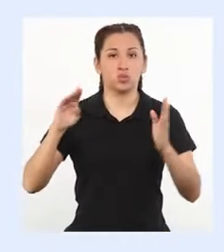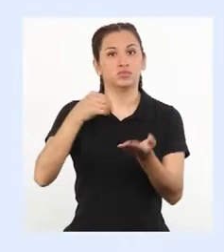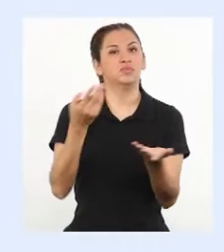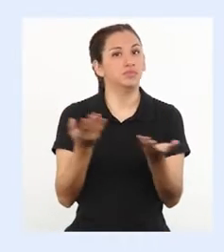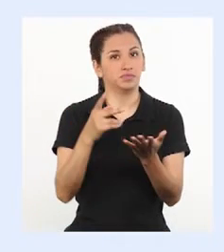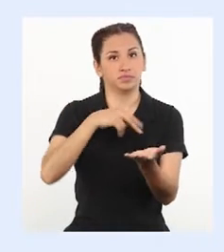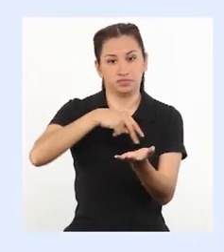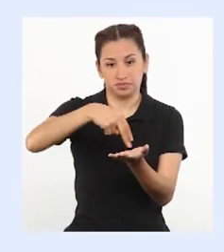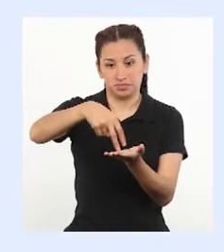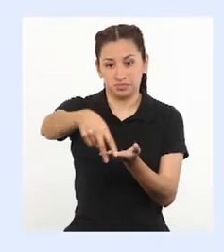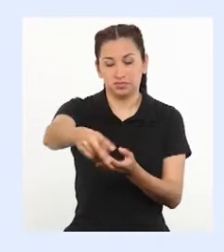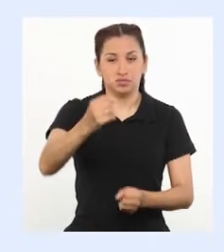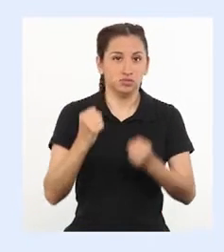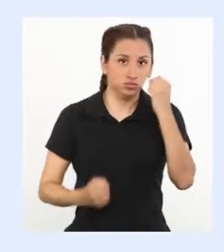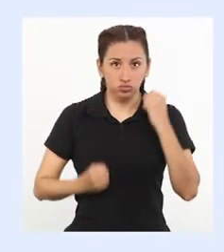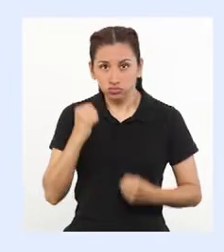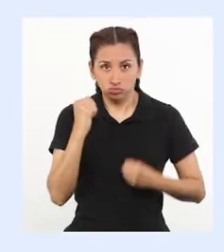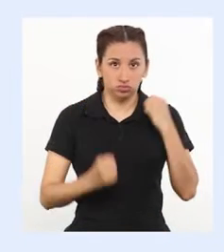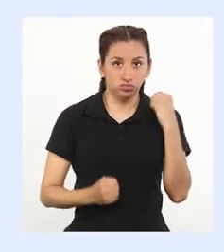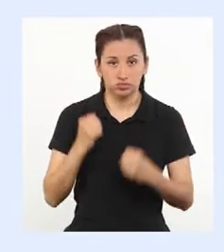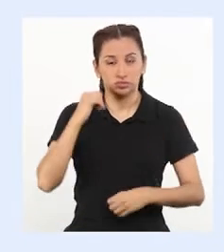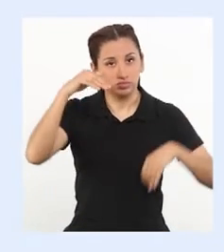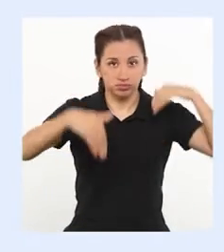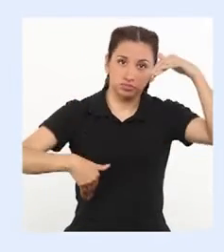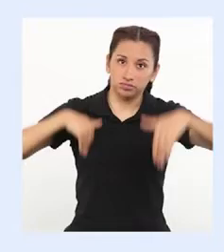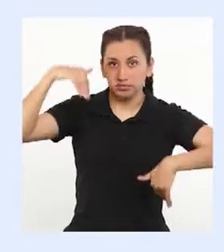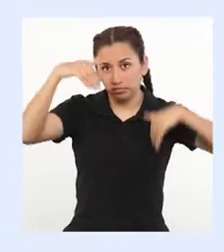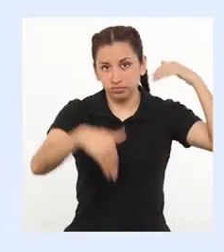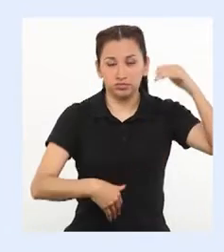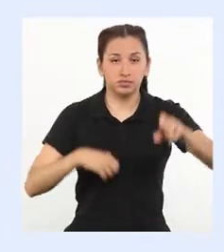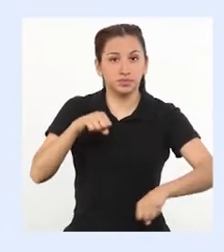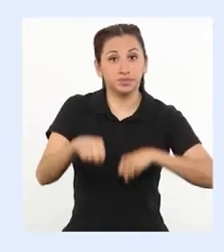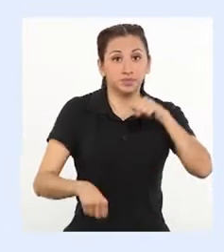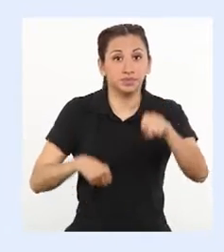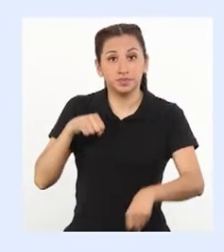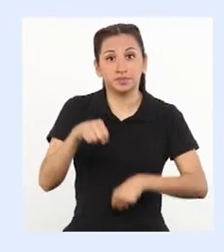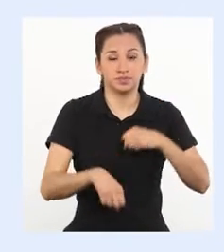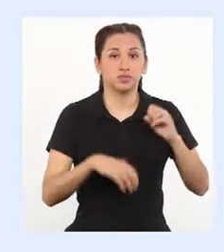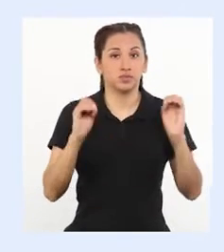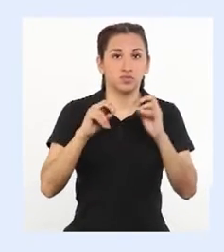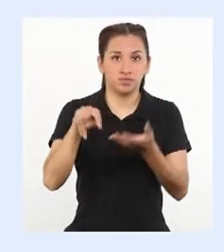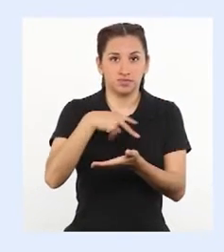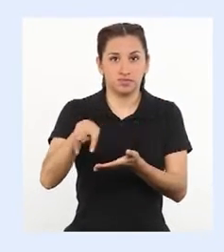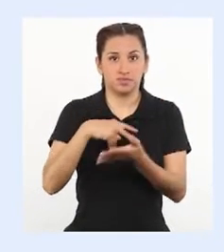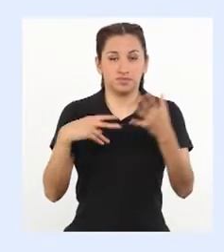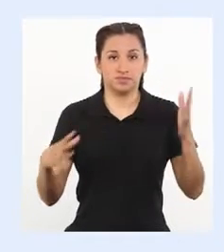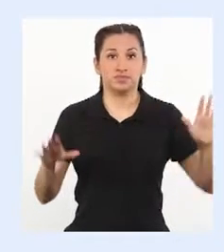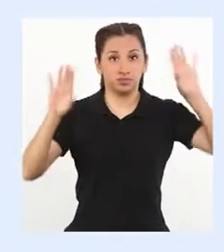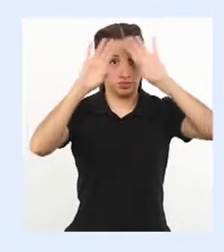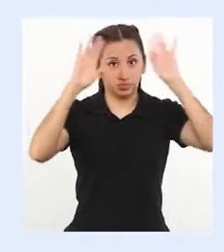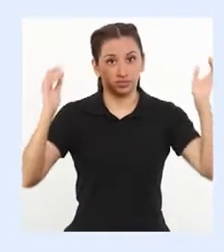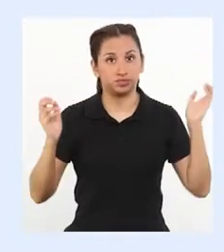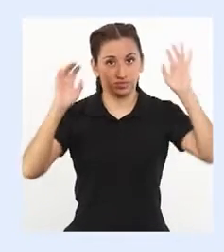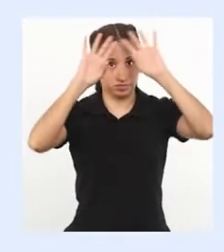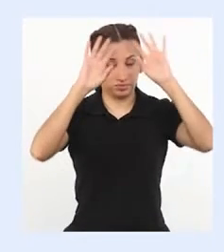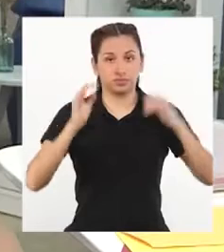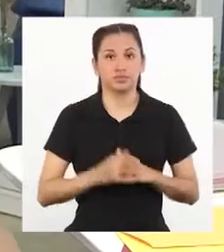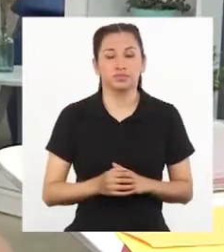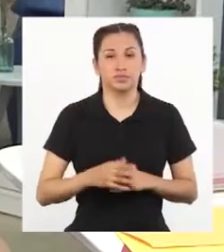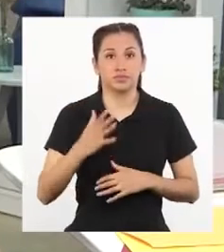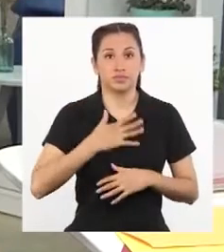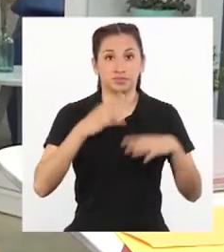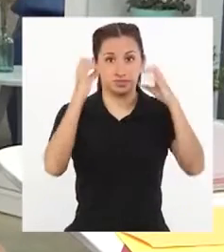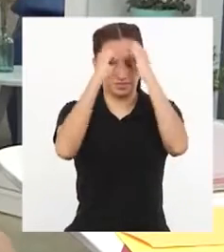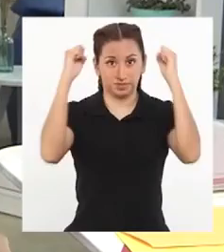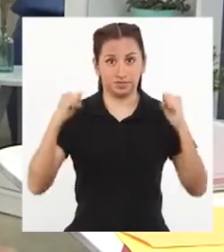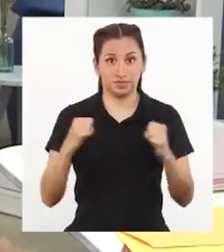como caminar, trotar, correr, nadar, hacer ciclismo o baile aeróbico y sus variantes.